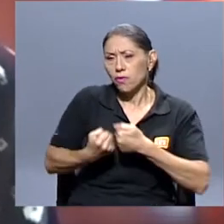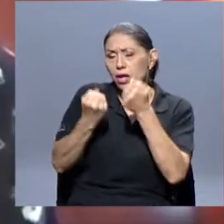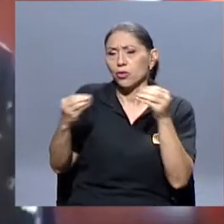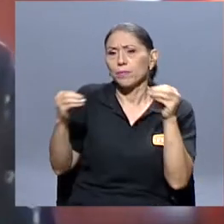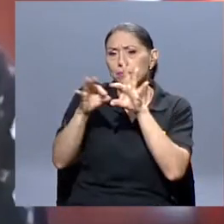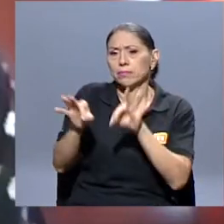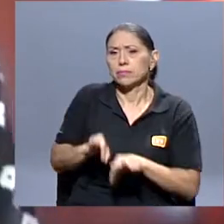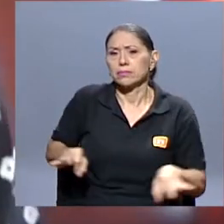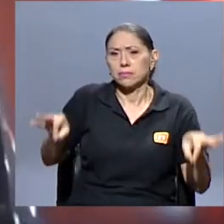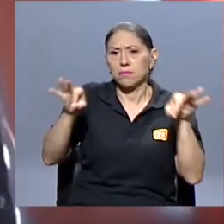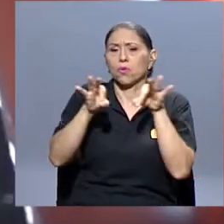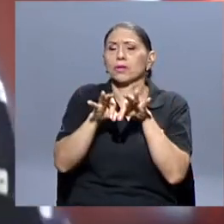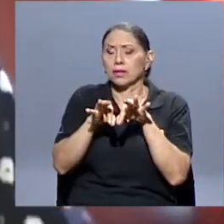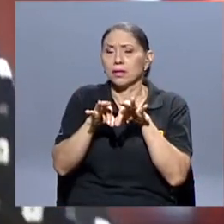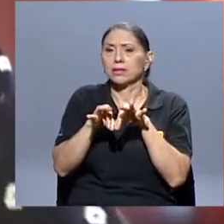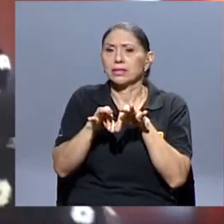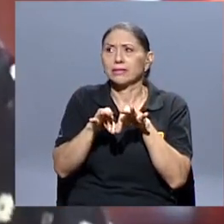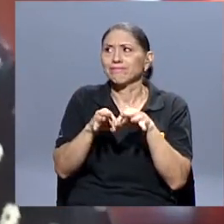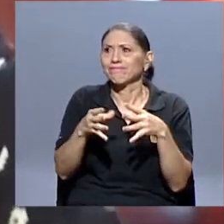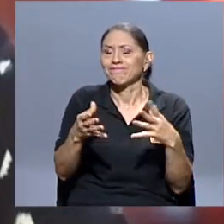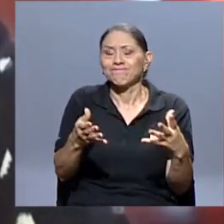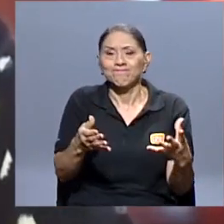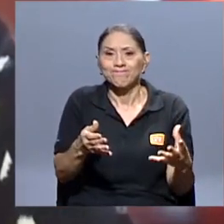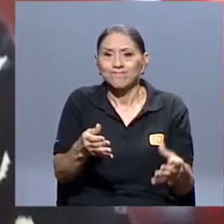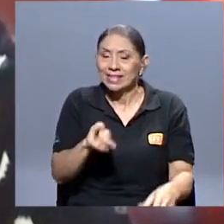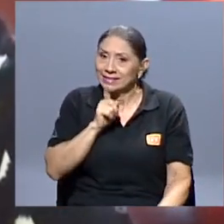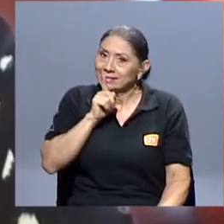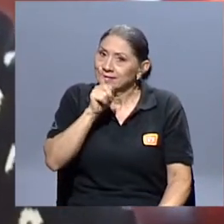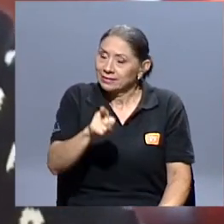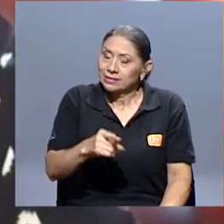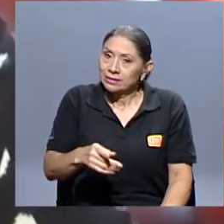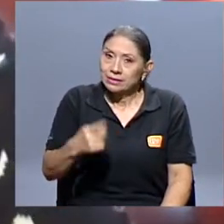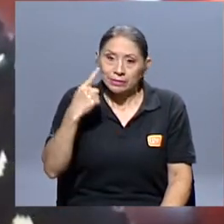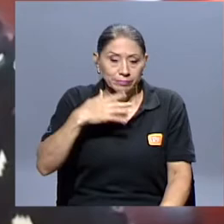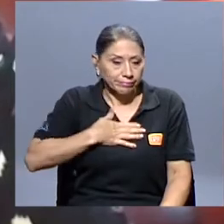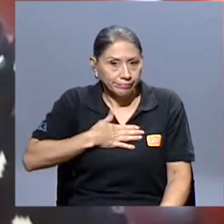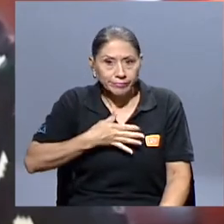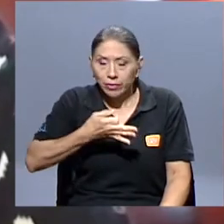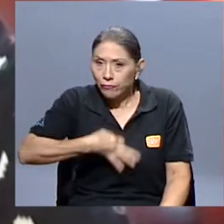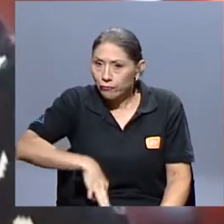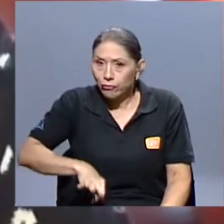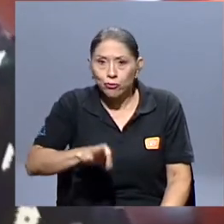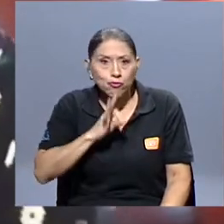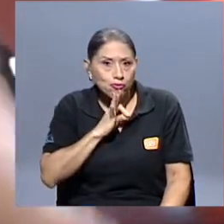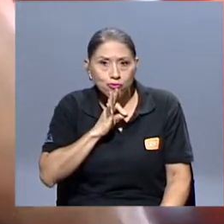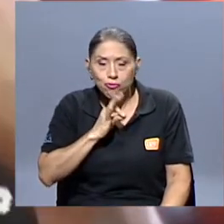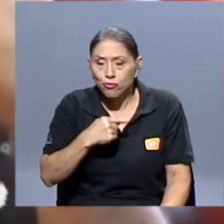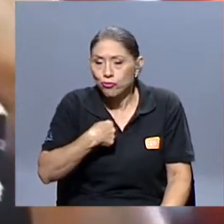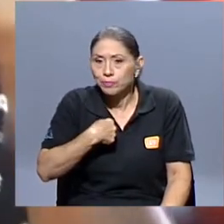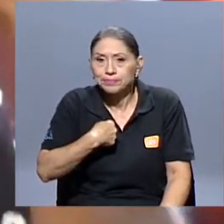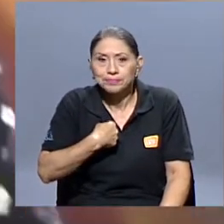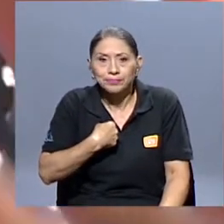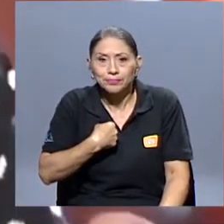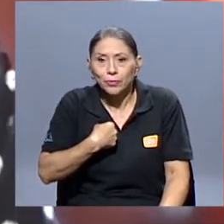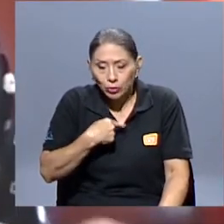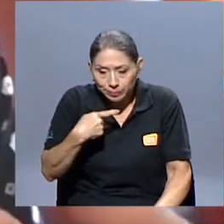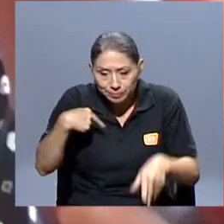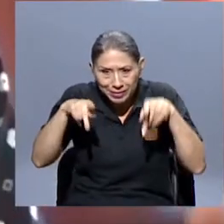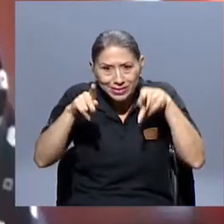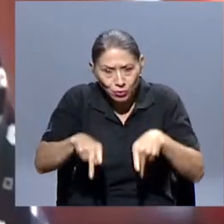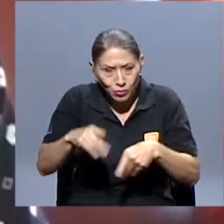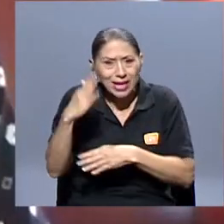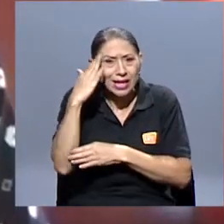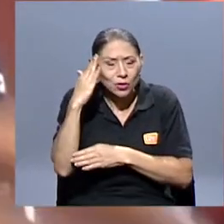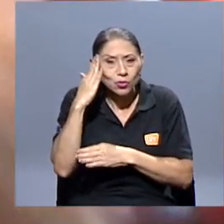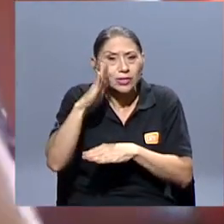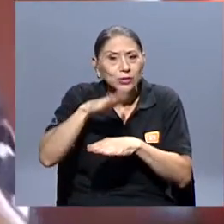siendo franco, ha sido una frustración muy fuerte para mí, una persona que conoce de